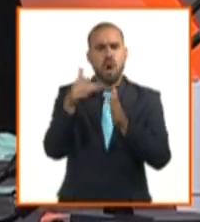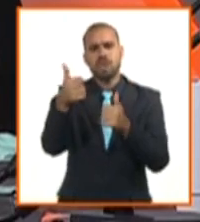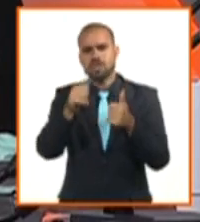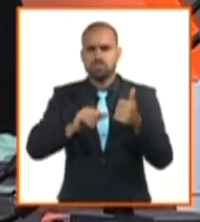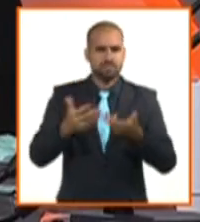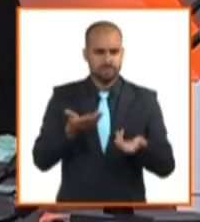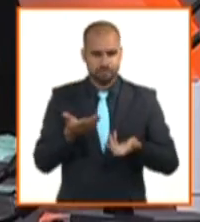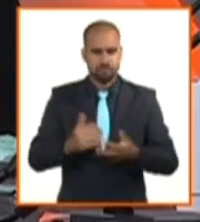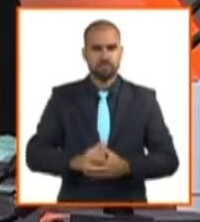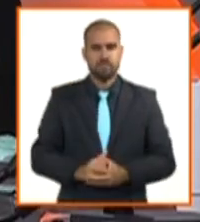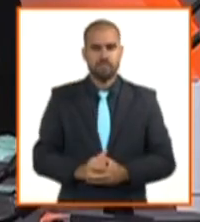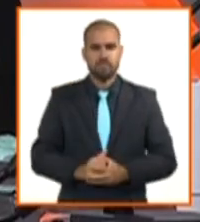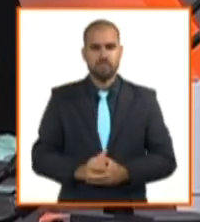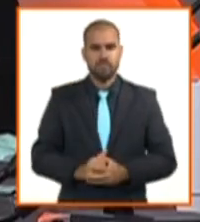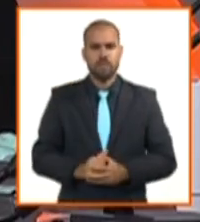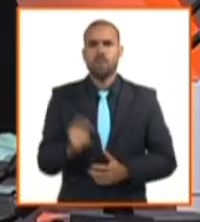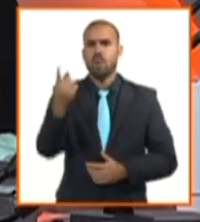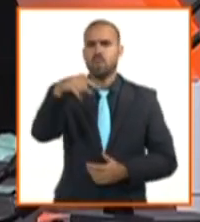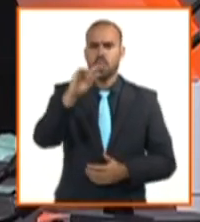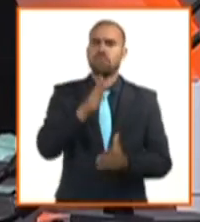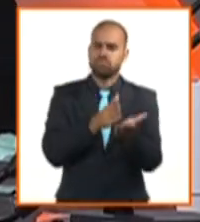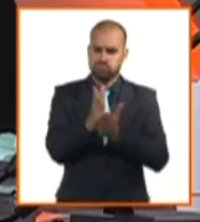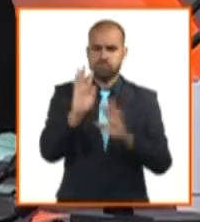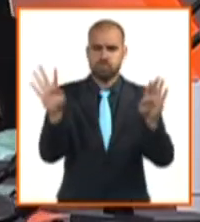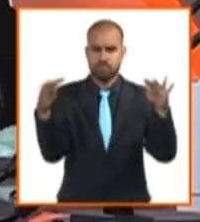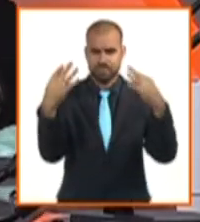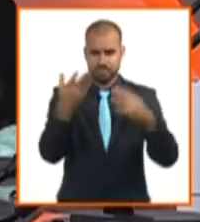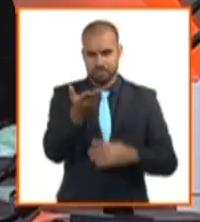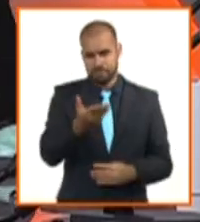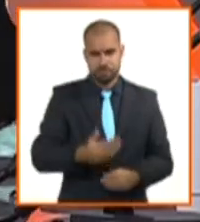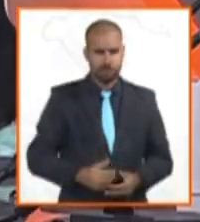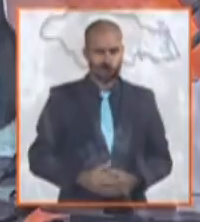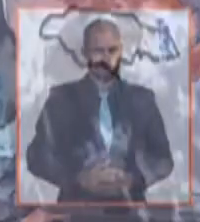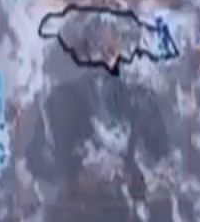les invito a que nos acompañen en esta mesa redonda